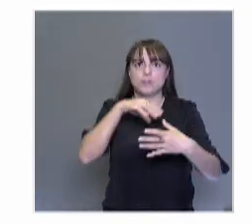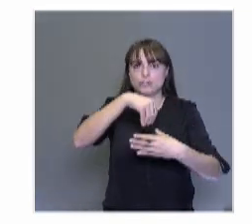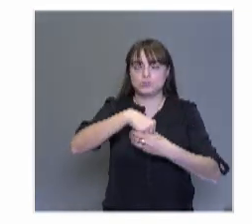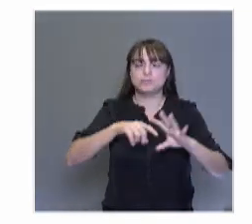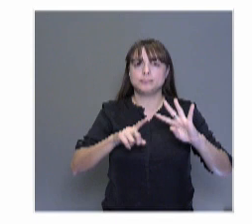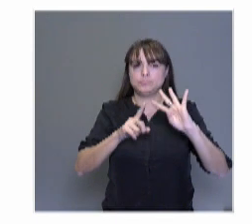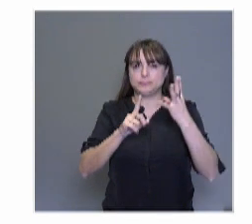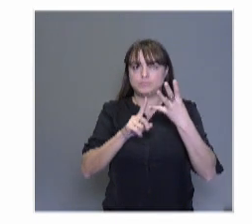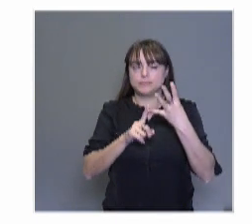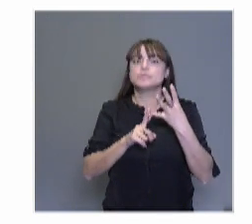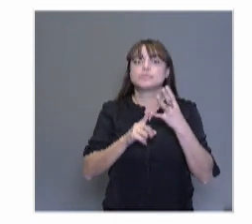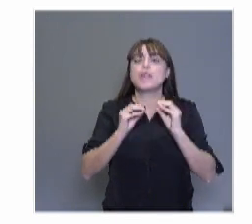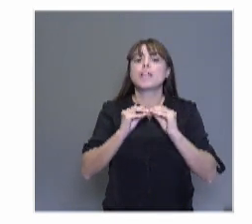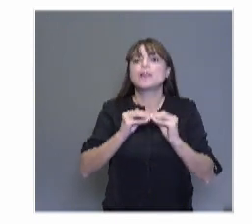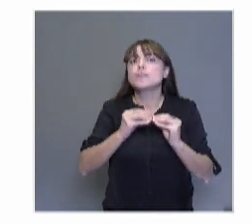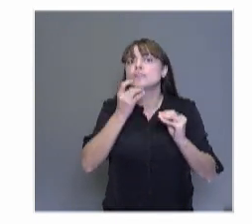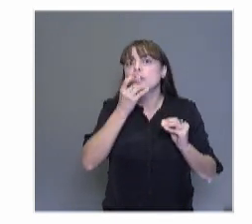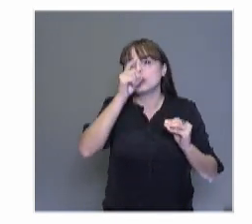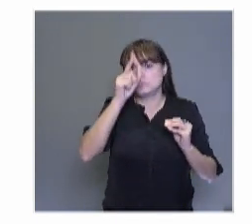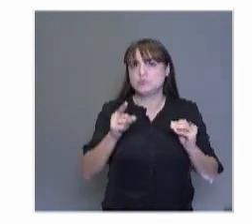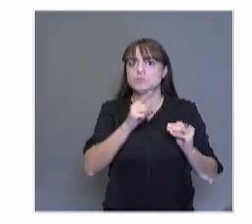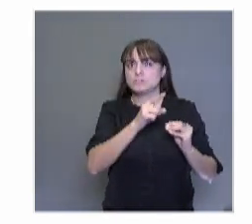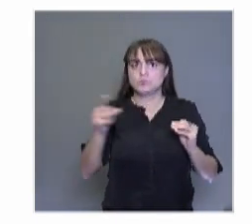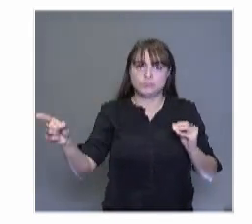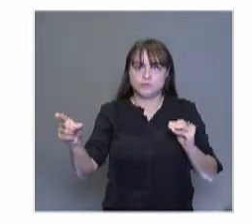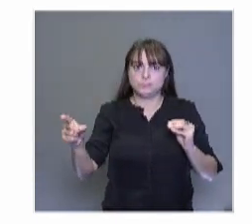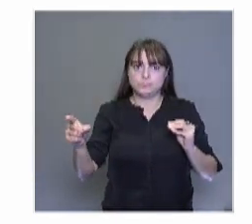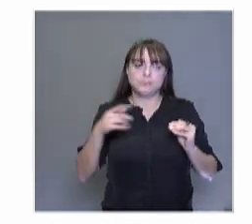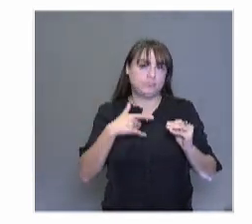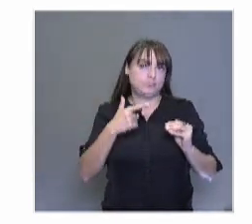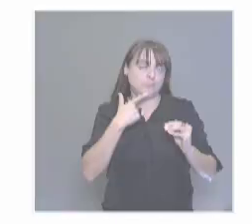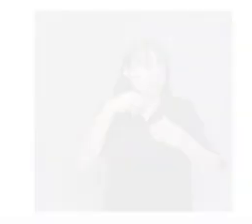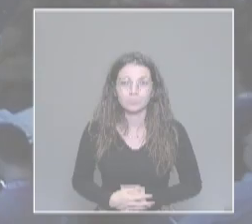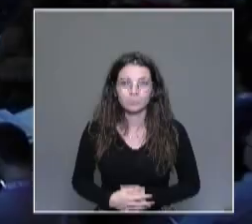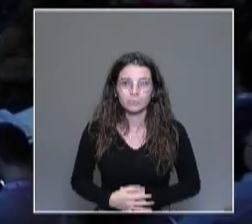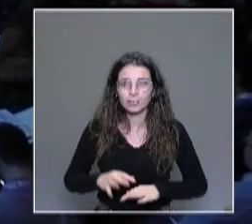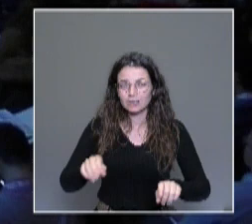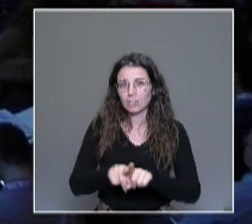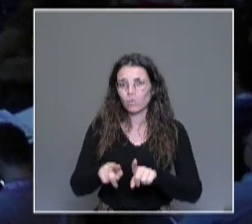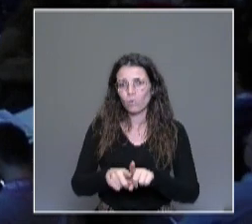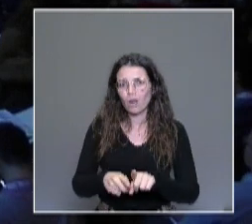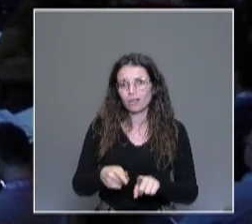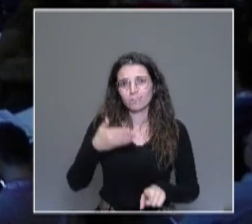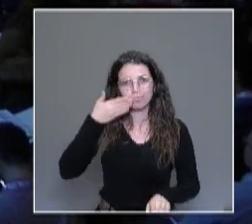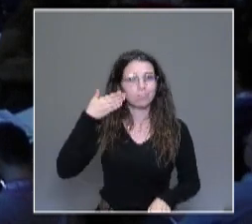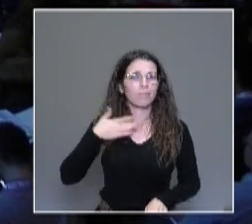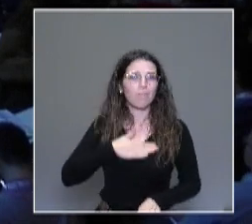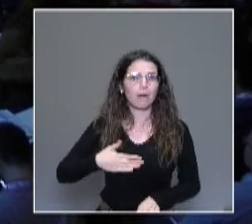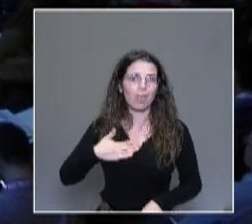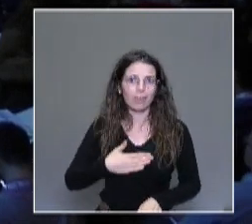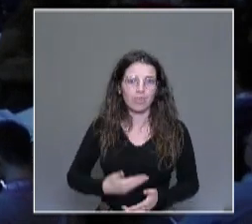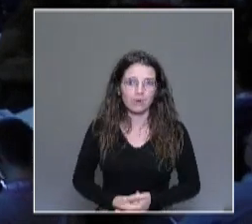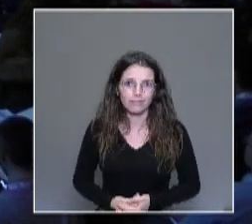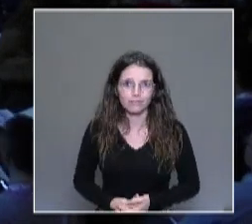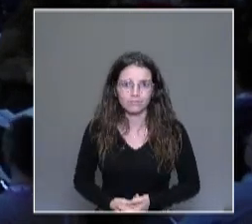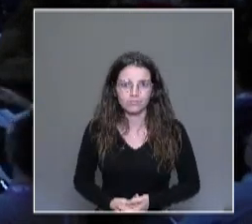y aplicabilidad que tiene que ver con la utilización del contenido o sea es un paso de gigante